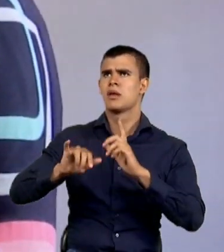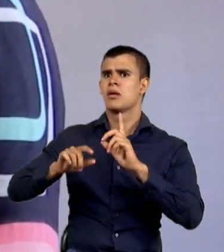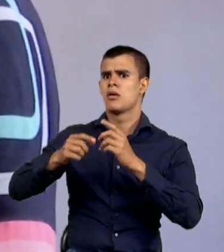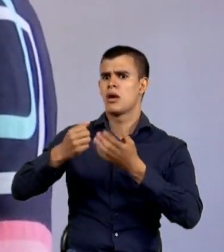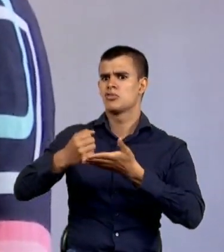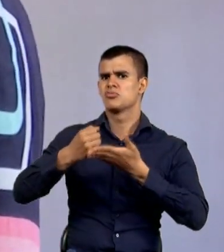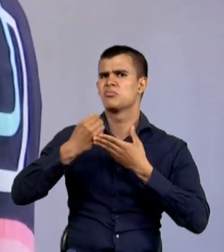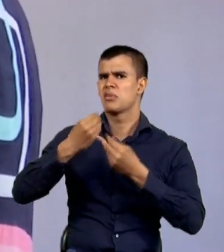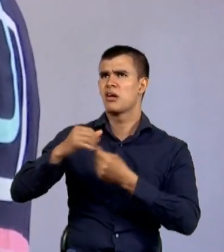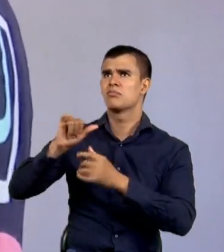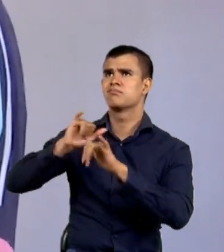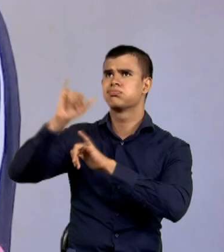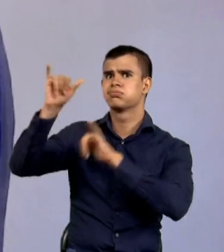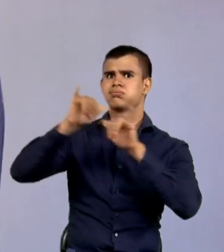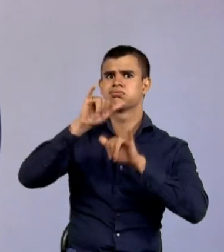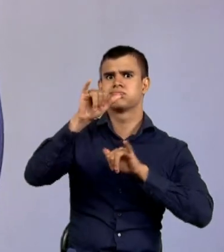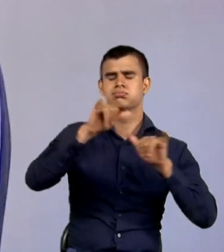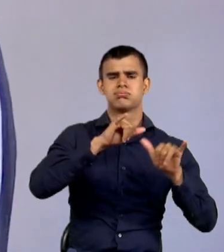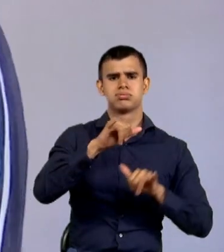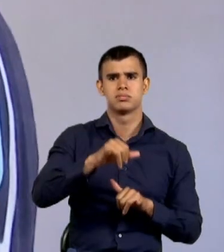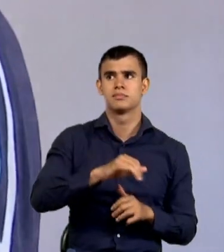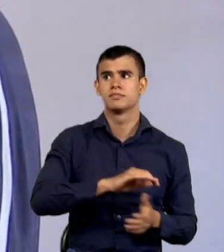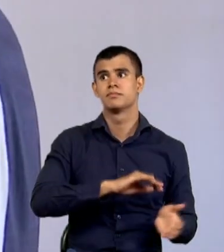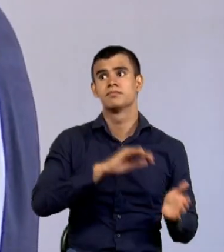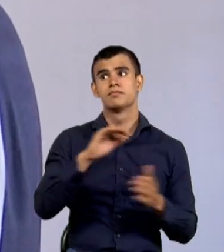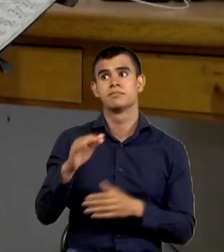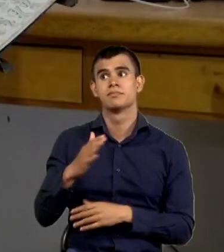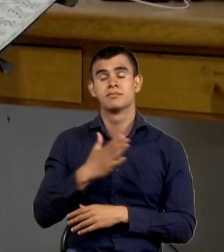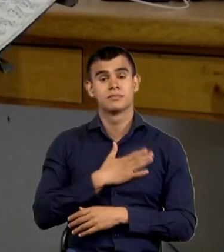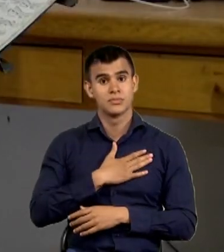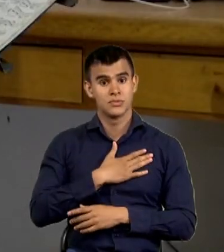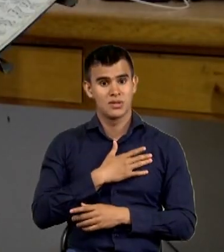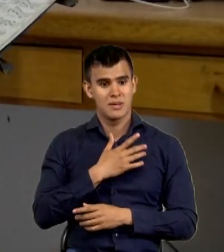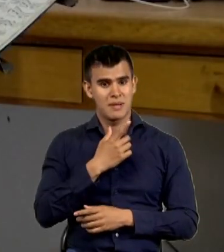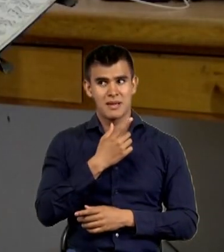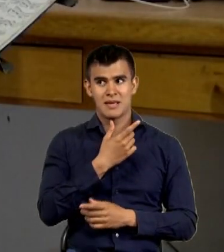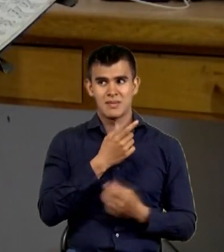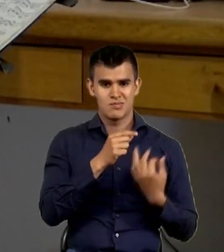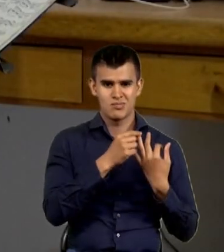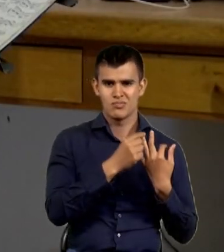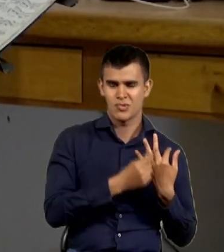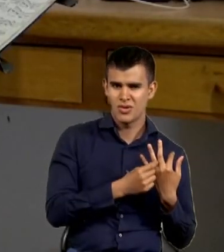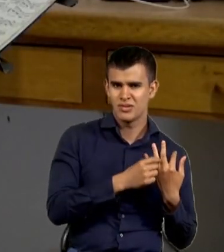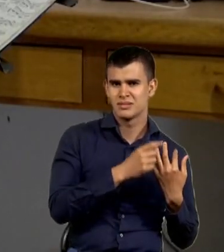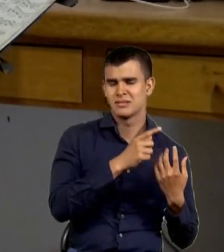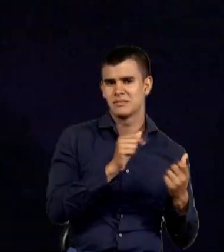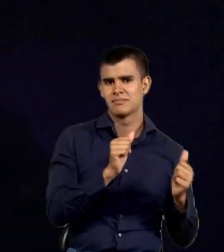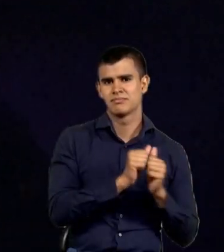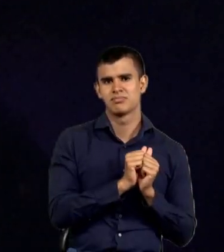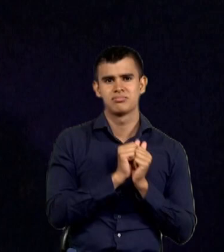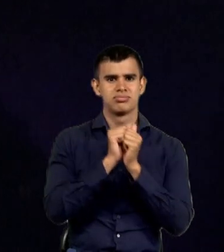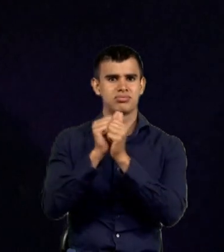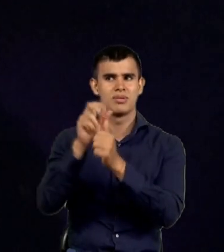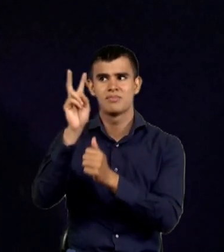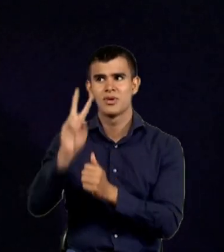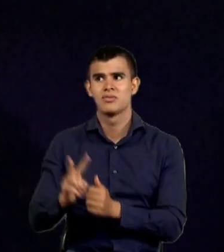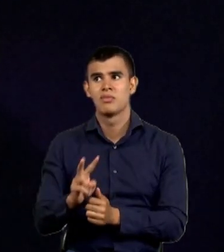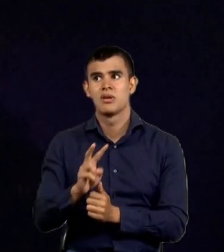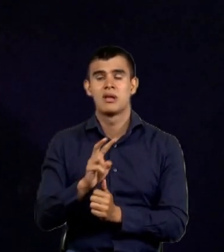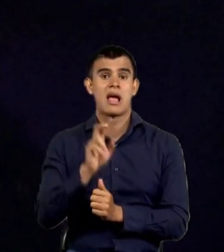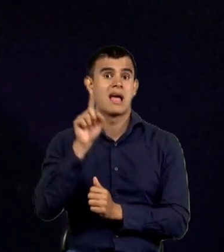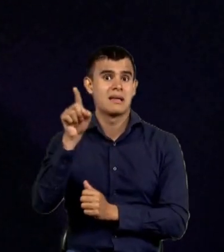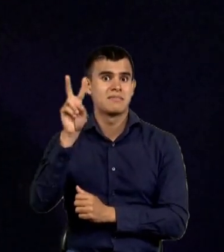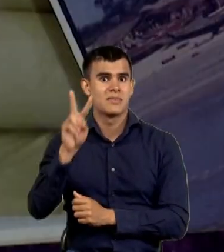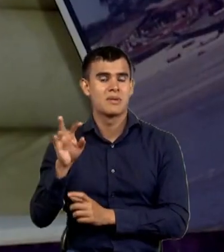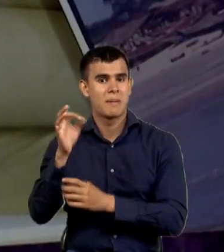género que la llevaría a recorrer el mundo. Yo fui para Venezuela con el papá de mis hijos y allá nos separamos.